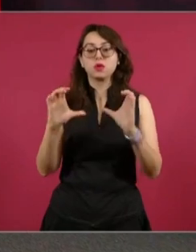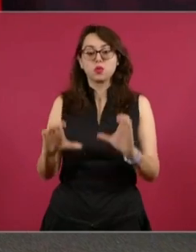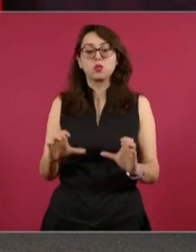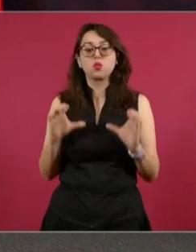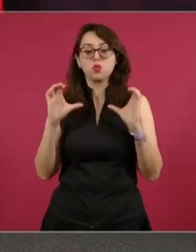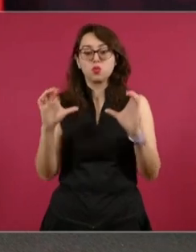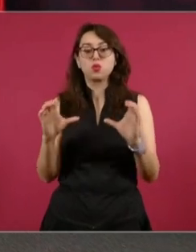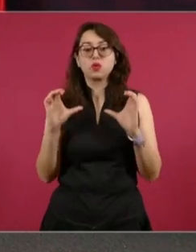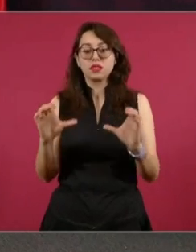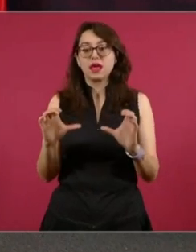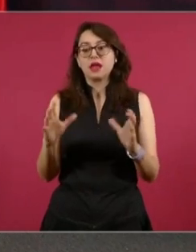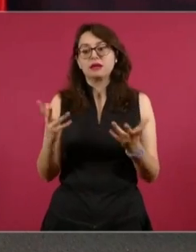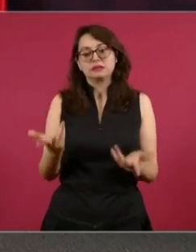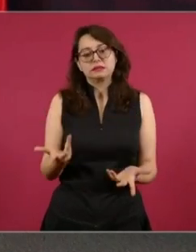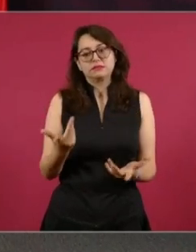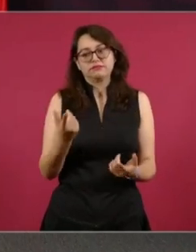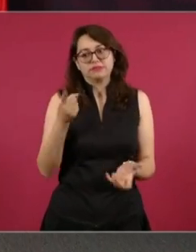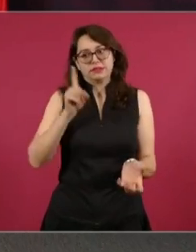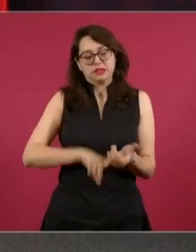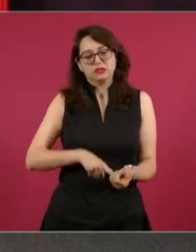todo si se trata de menores,